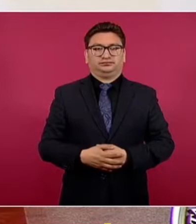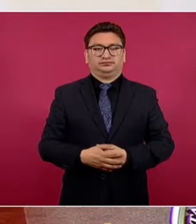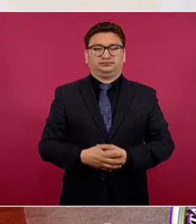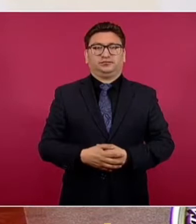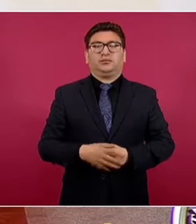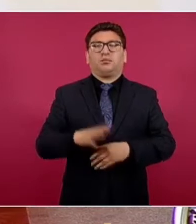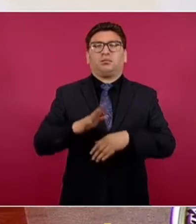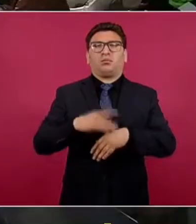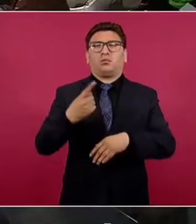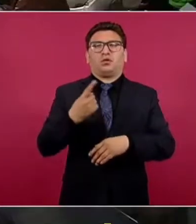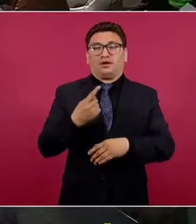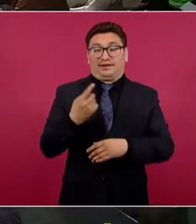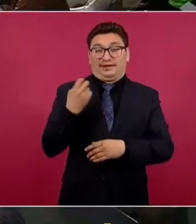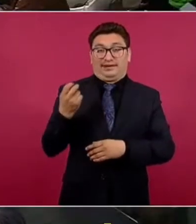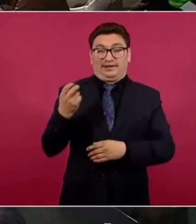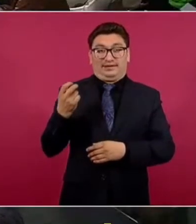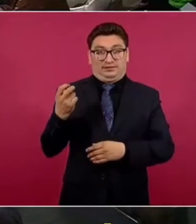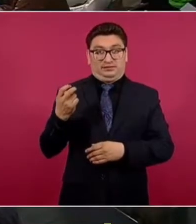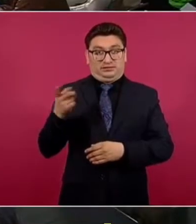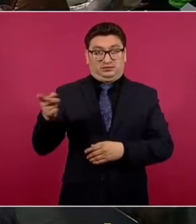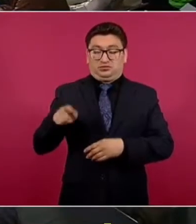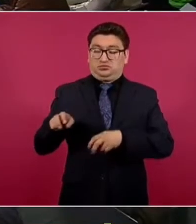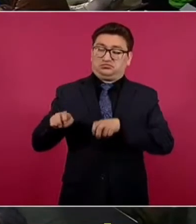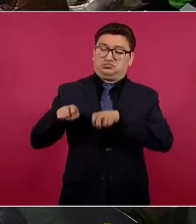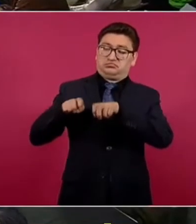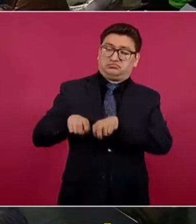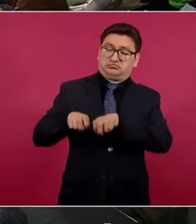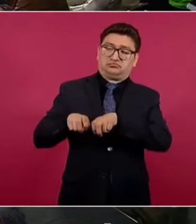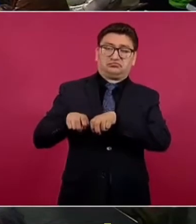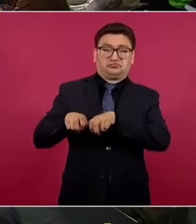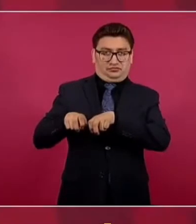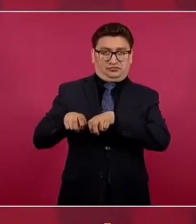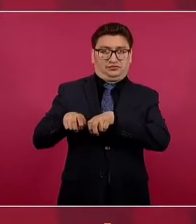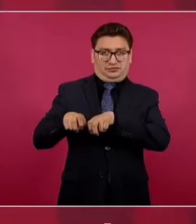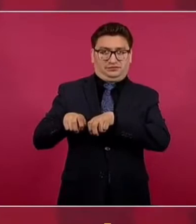Porque eso de que esté sentado